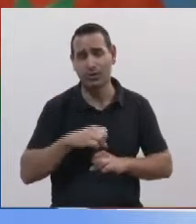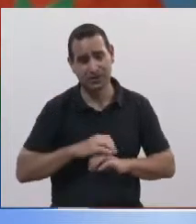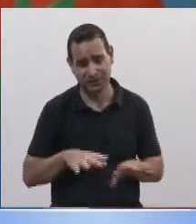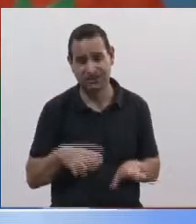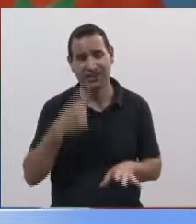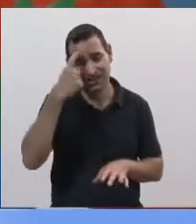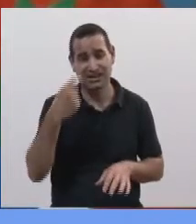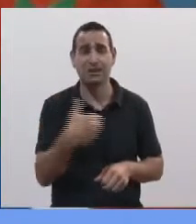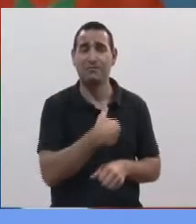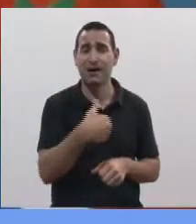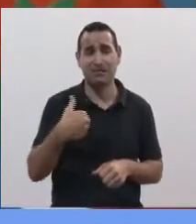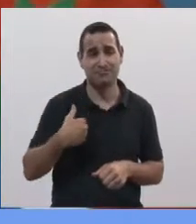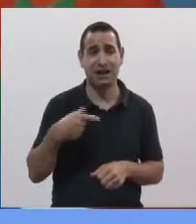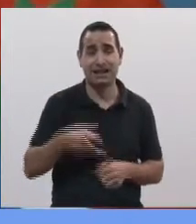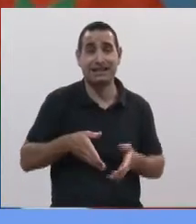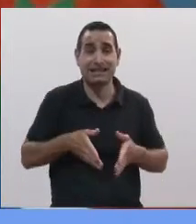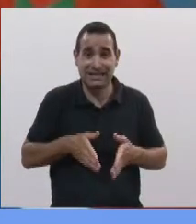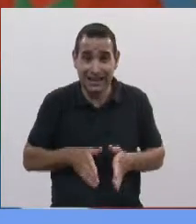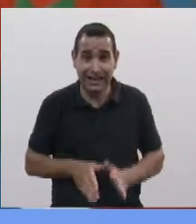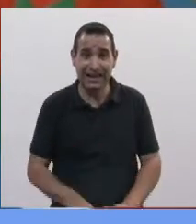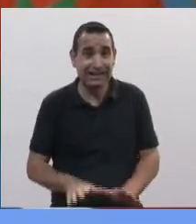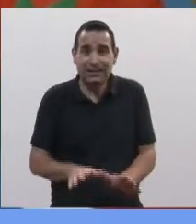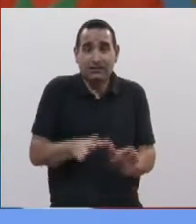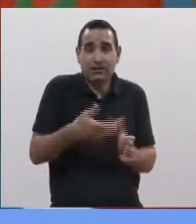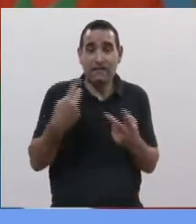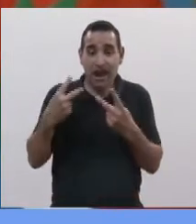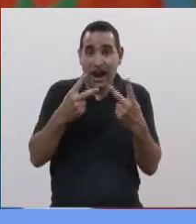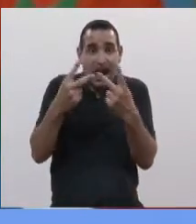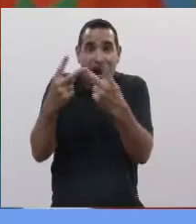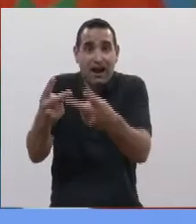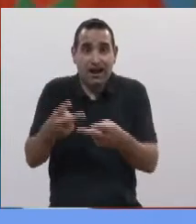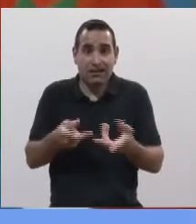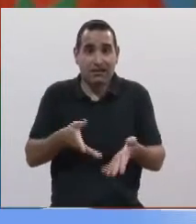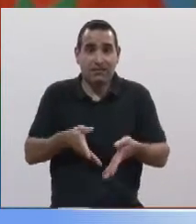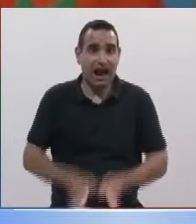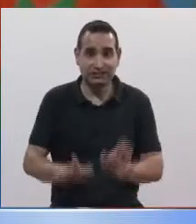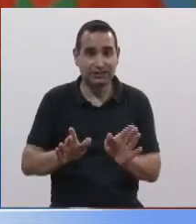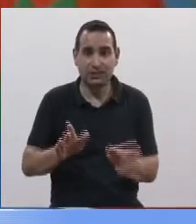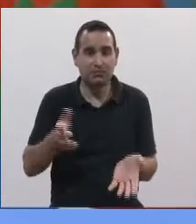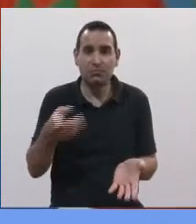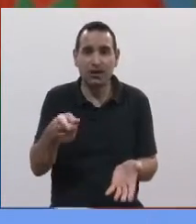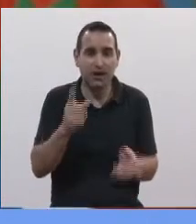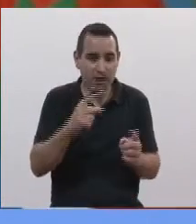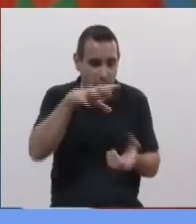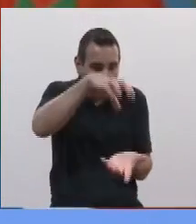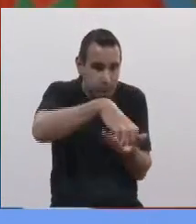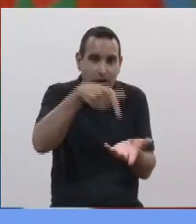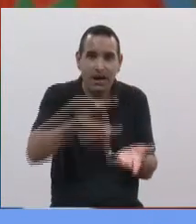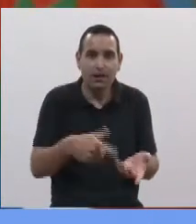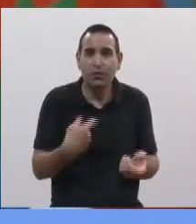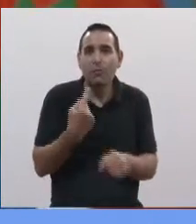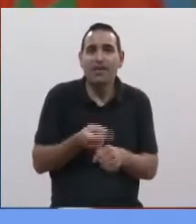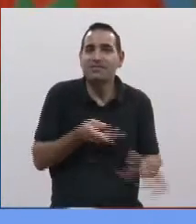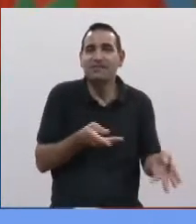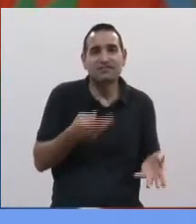de una mamá que tuvo un parto en el camino porque no la pudieron atender en su lugar de origen y hoy el